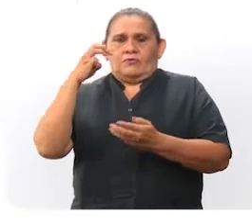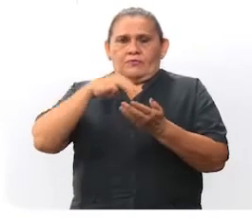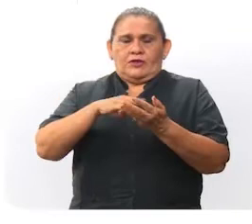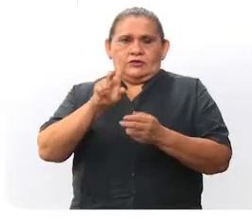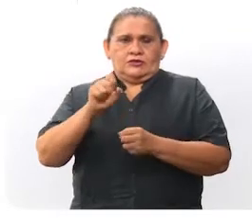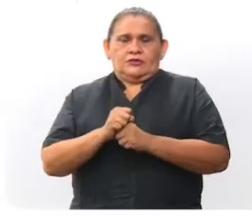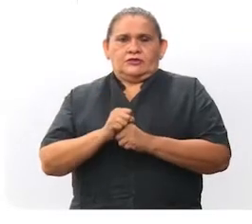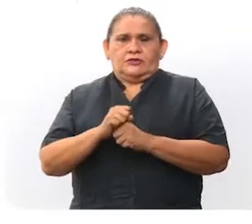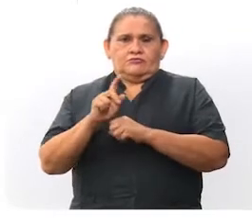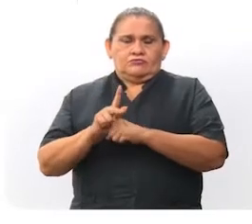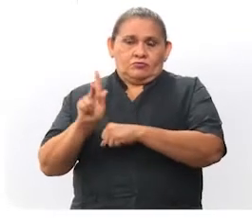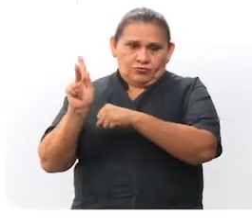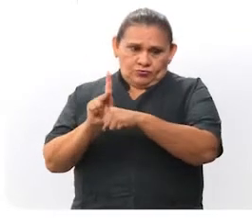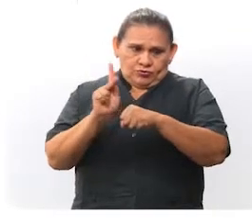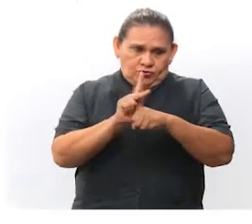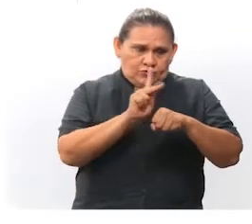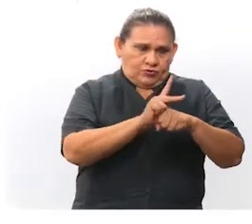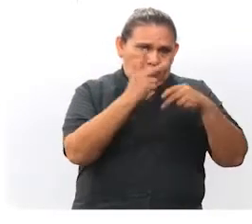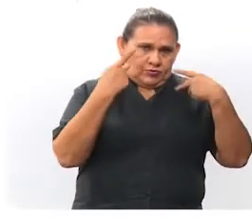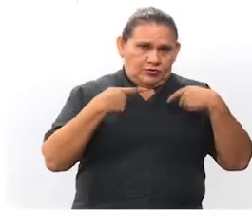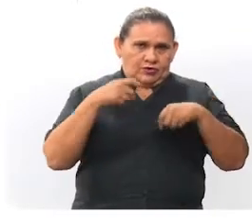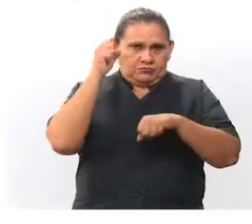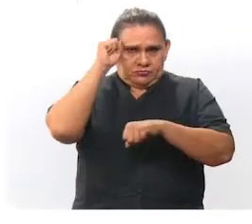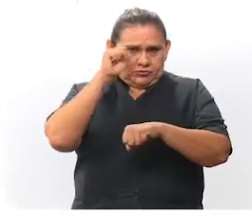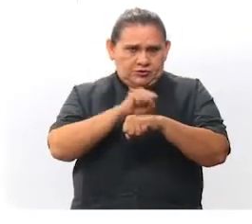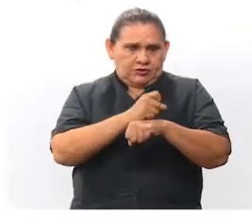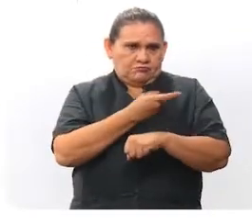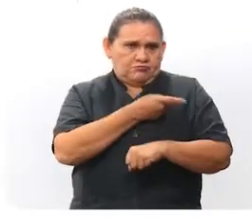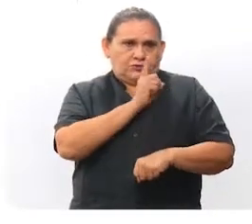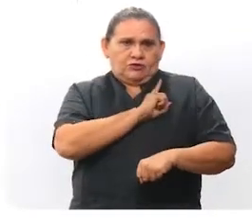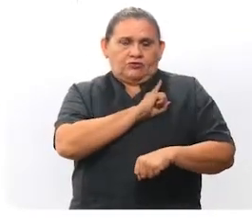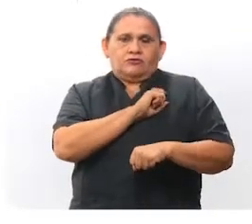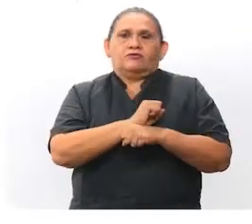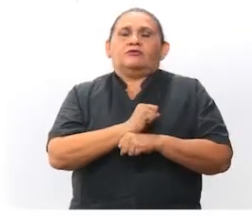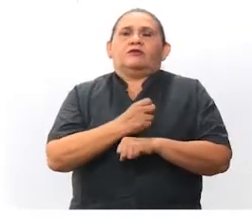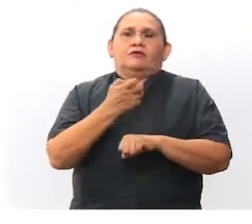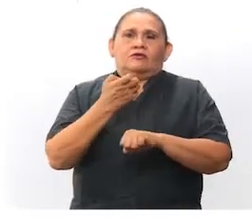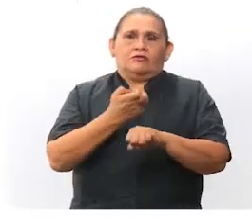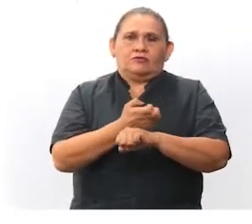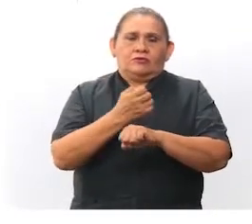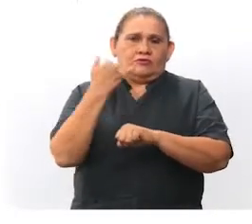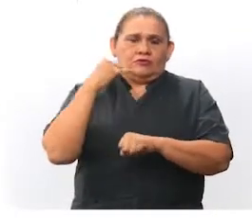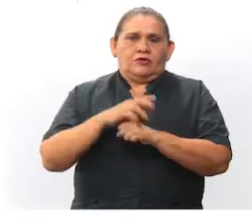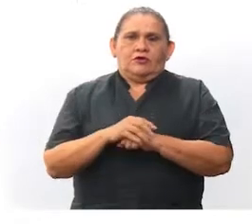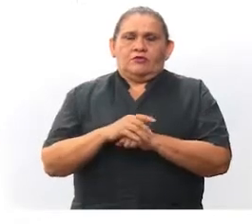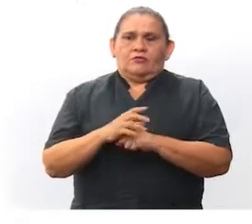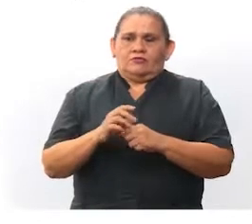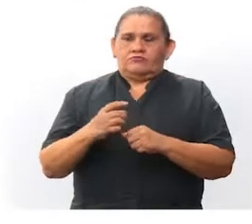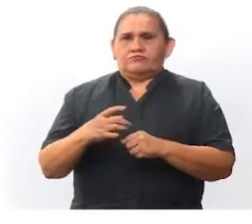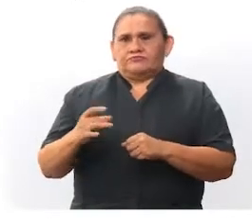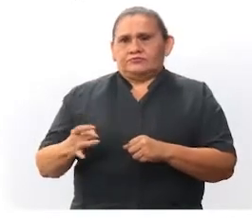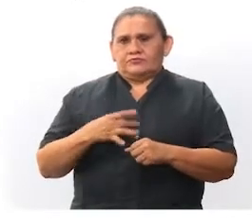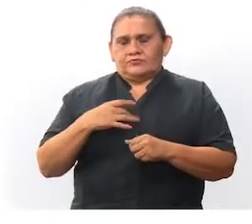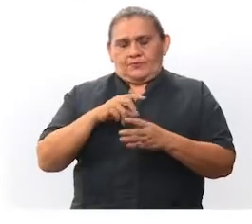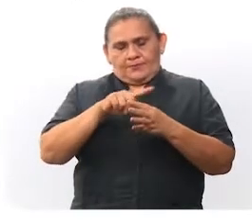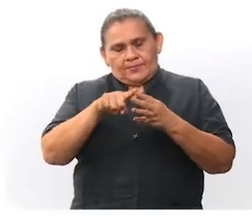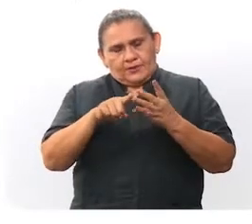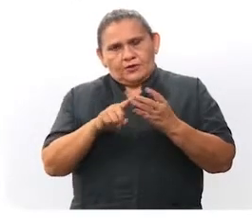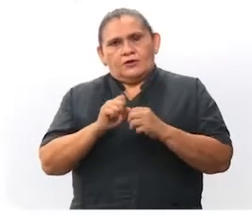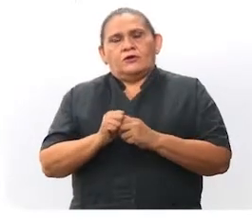estables, aislados y monitoreados por personal médico de la Secretaría de Salud de Yucatán con síntomas leves. Como ya se